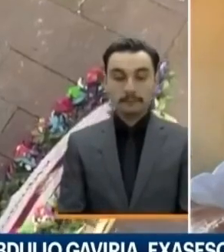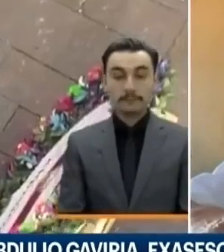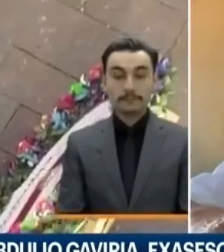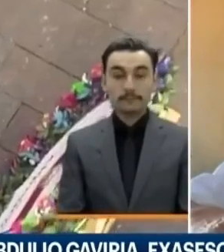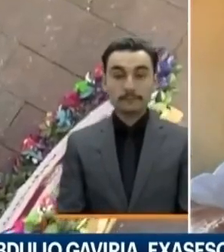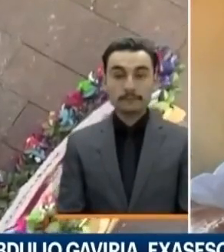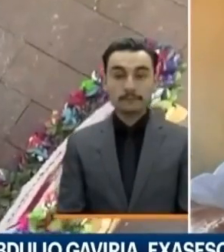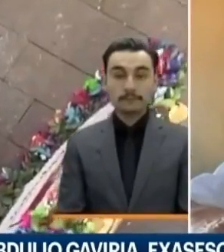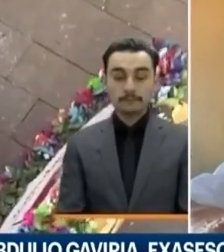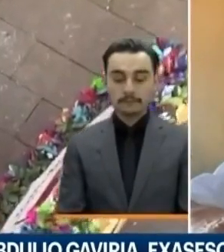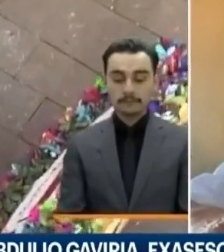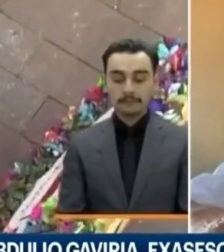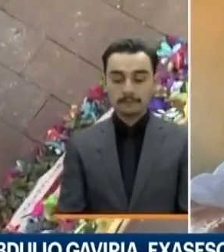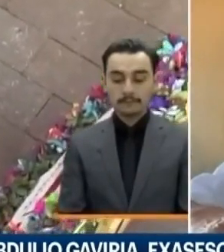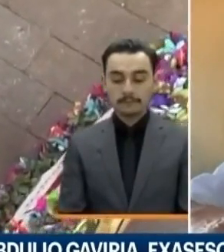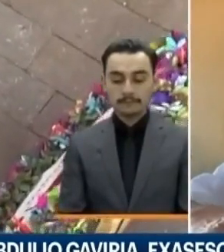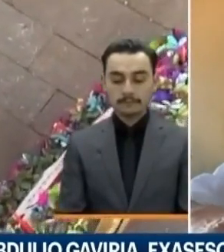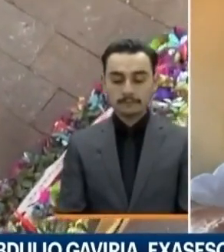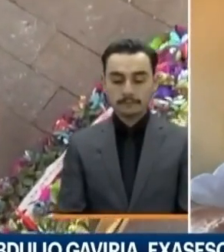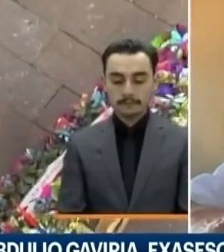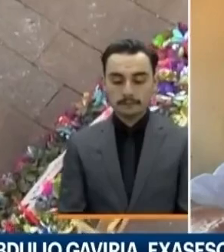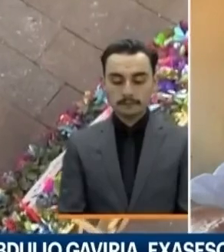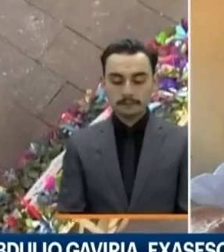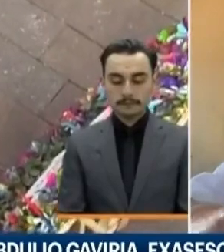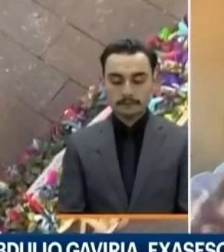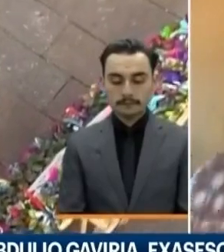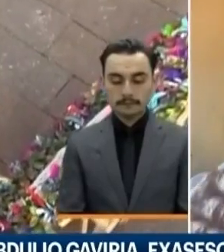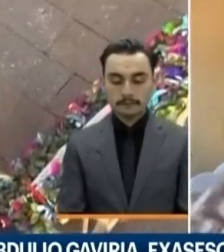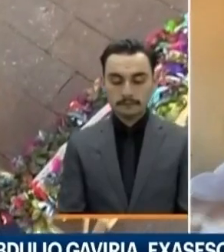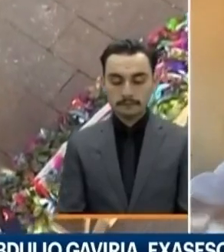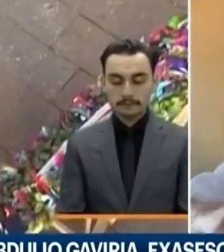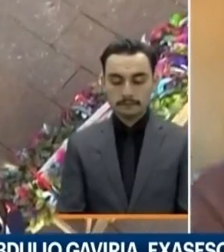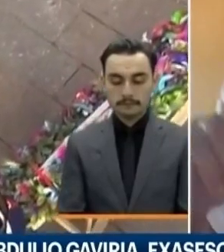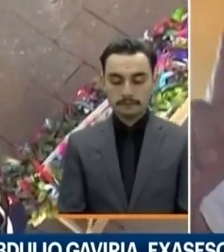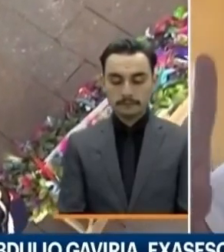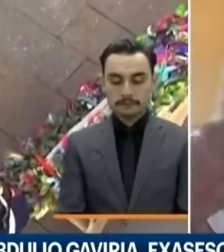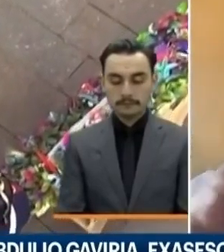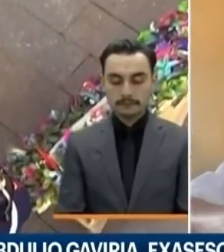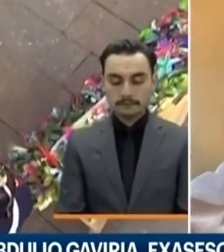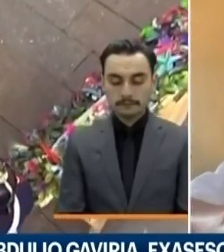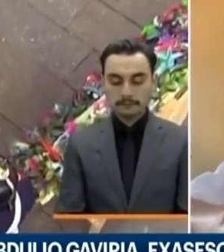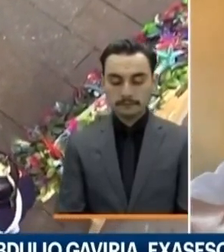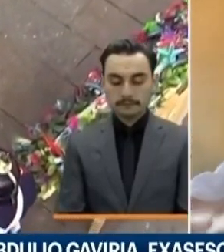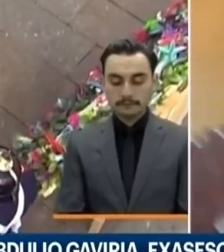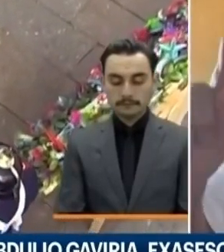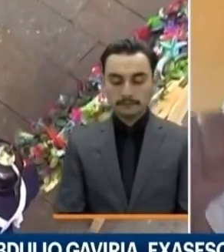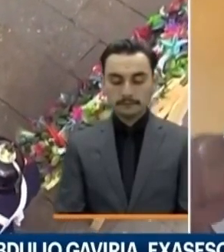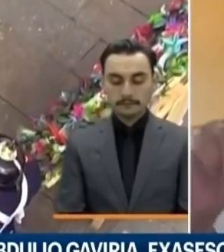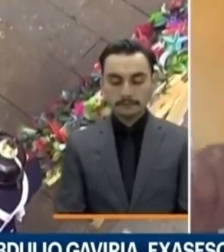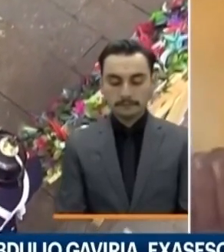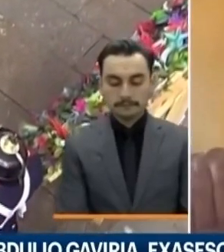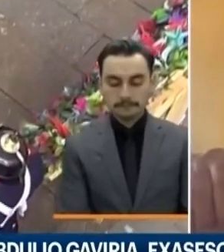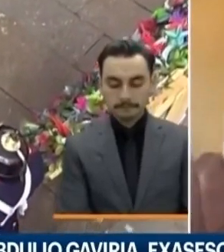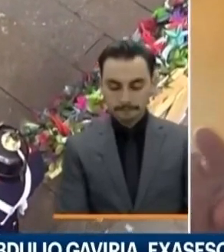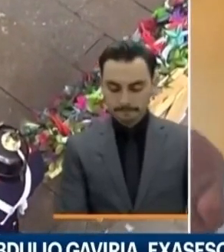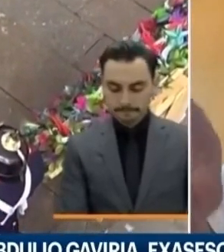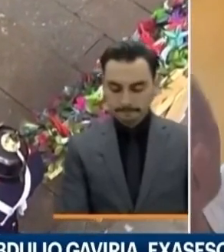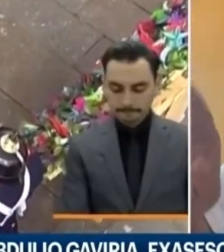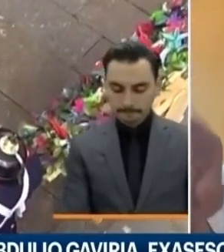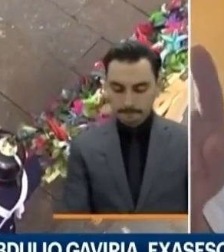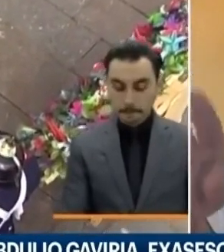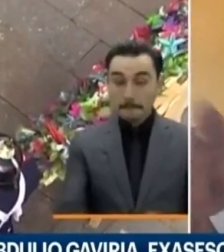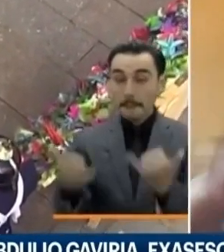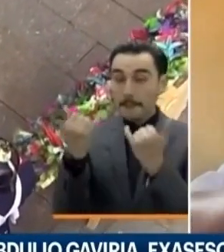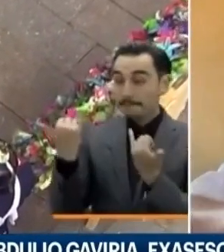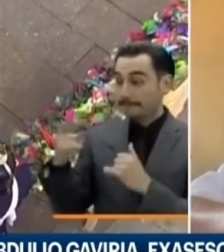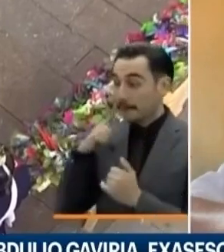es favorable al señor Petro como si no lo es. Yo creo que vamos a demostrar una de las falacias